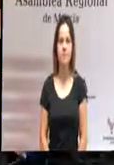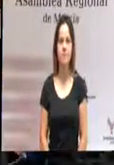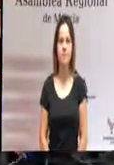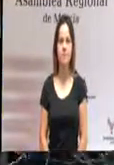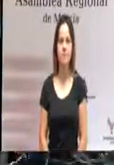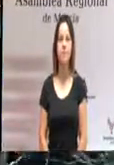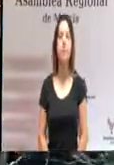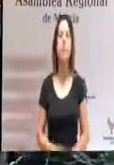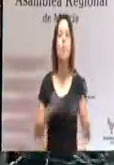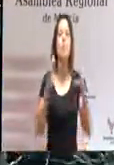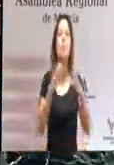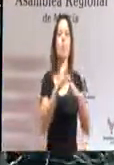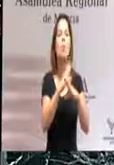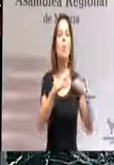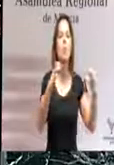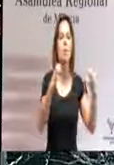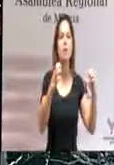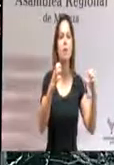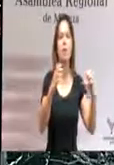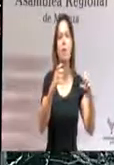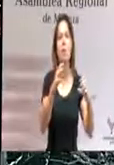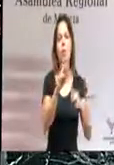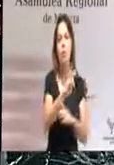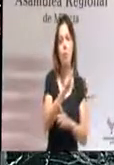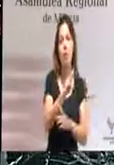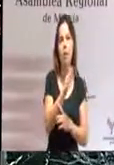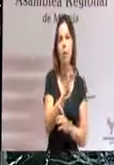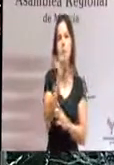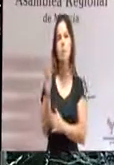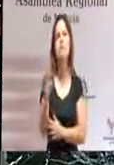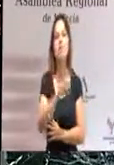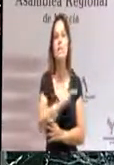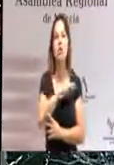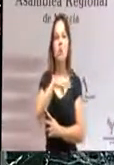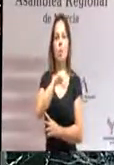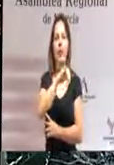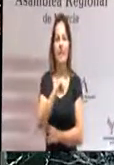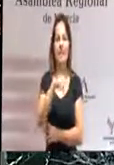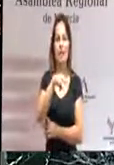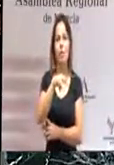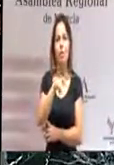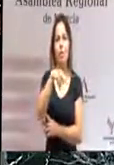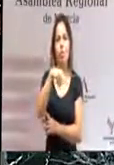Por el Grupo Parlamentario Popular tiene la palabra el señor Martínez Muñoz.